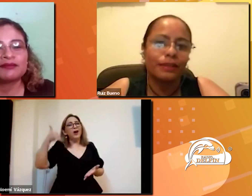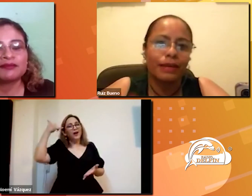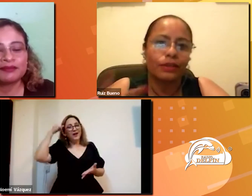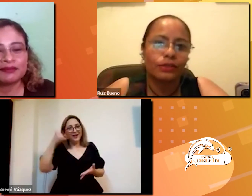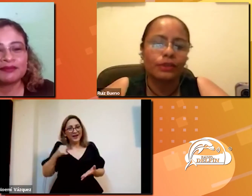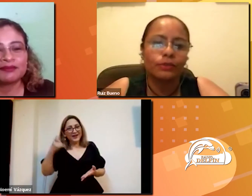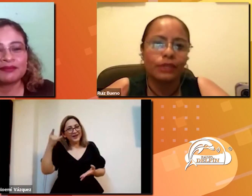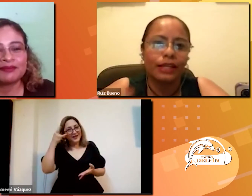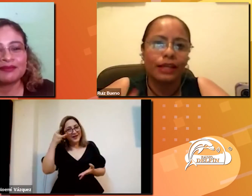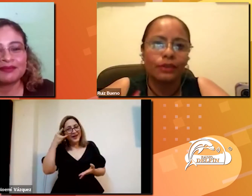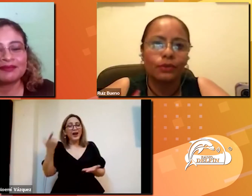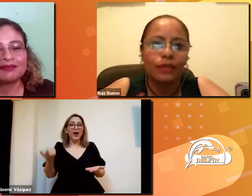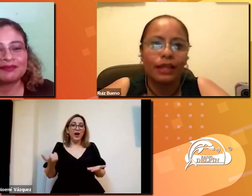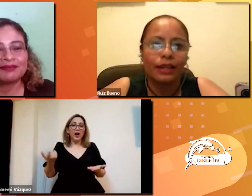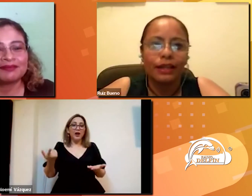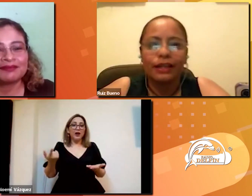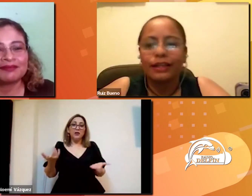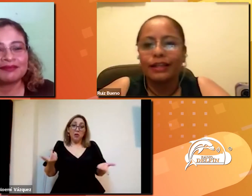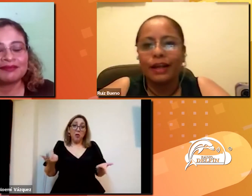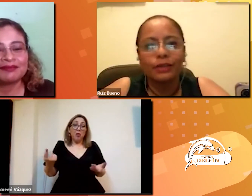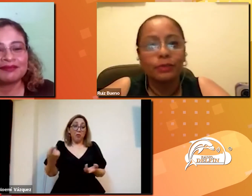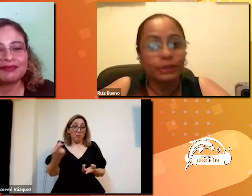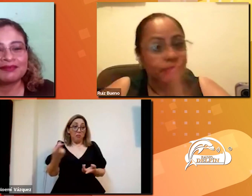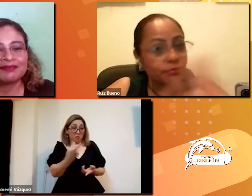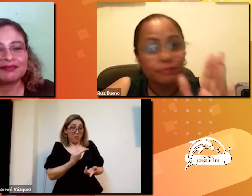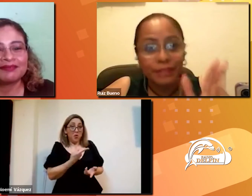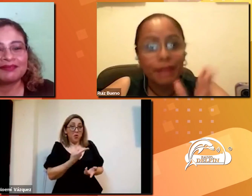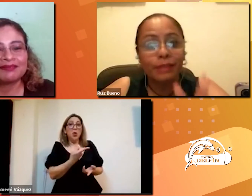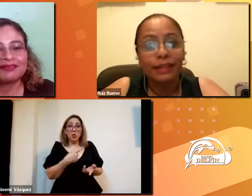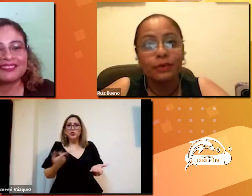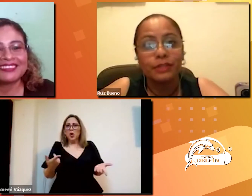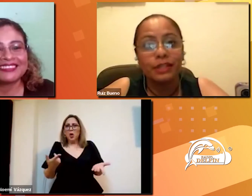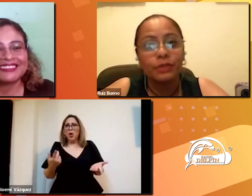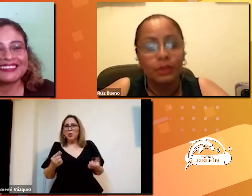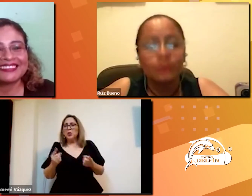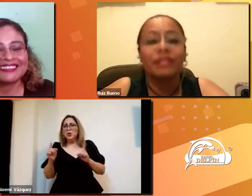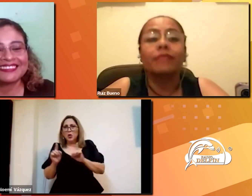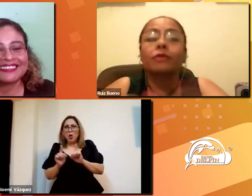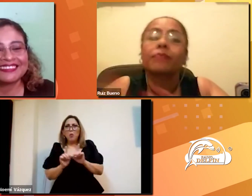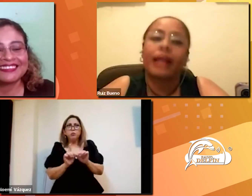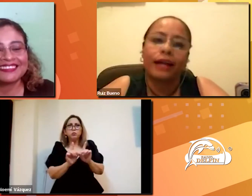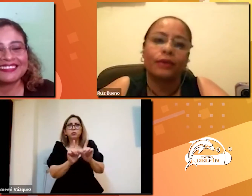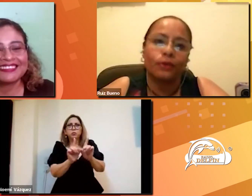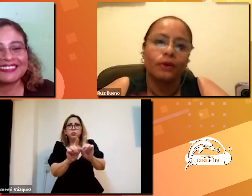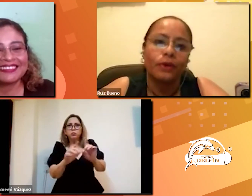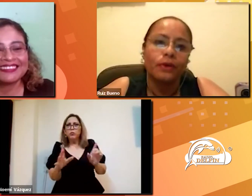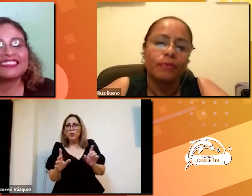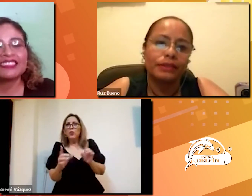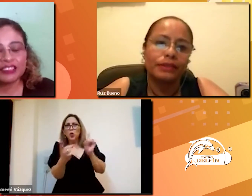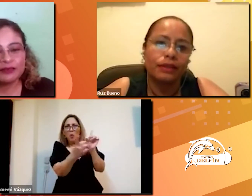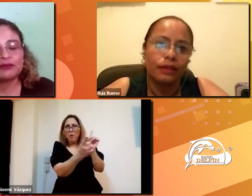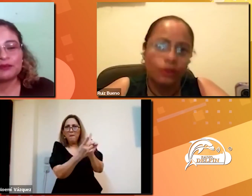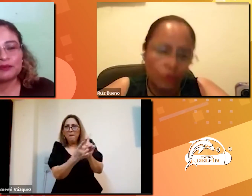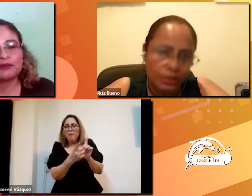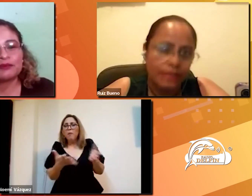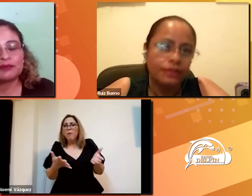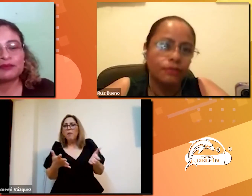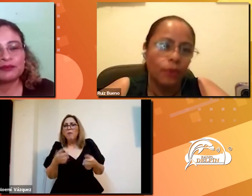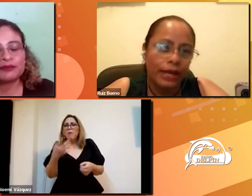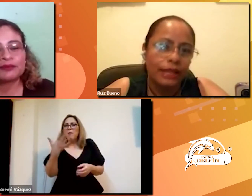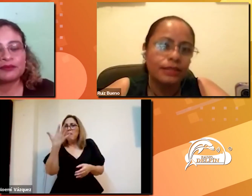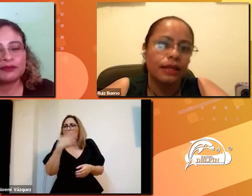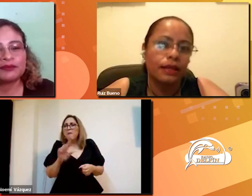Sin saber a qué nos estamos dedicando una y la otra, pues finalmente coincidimos, y coincidimos para algo, ¿no? Para hacer